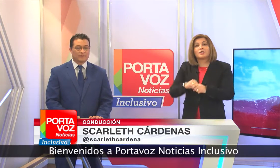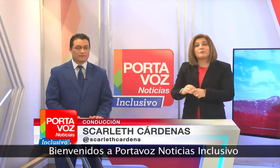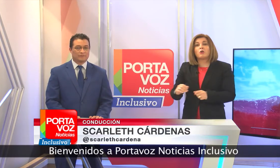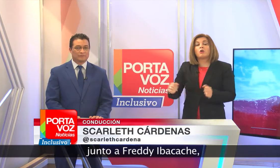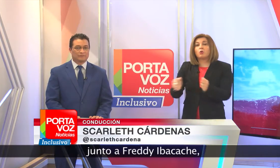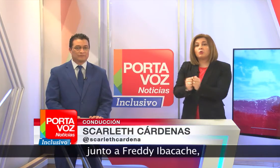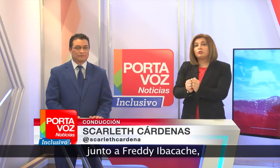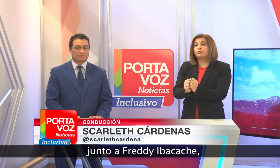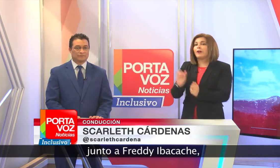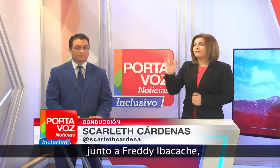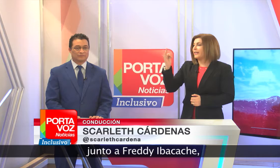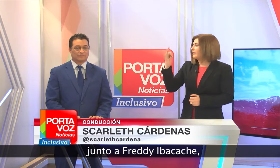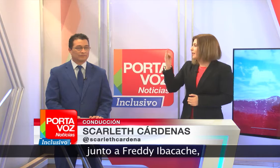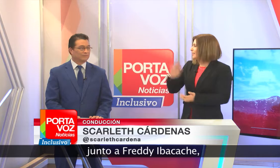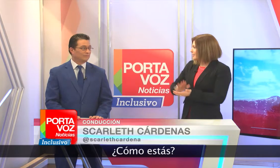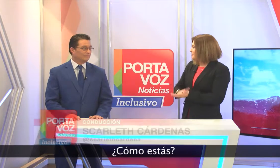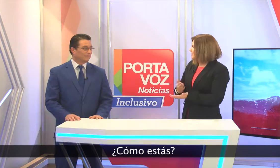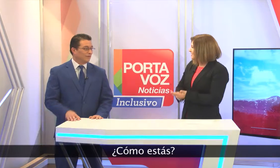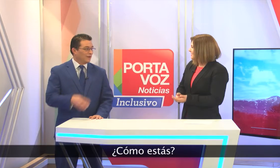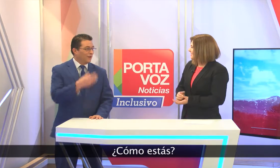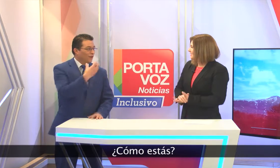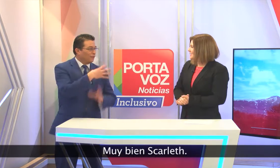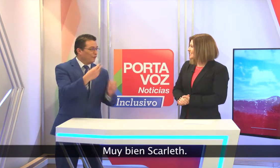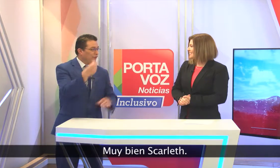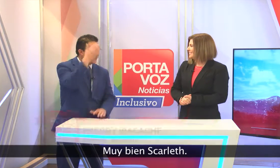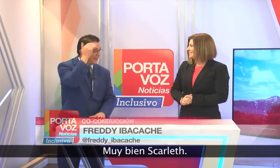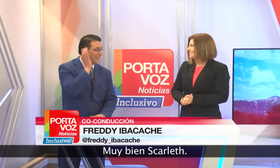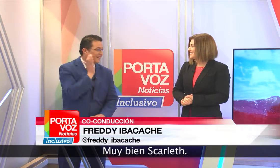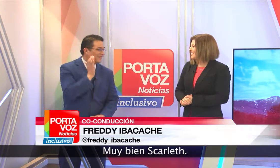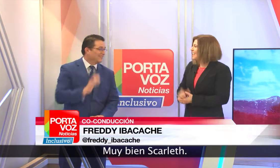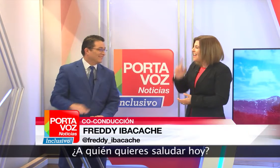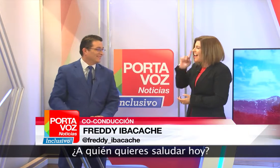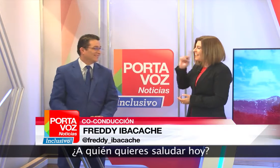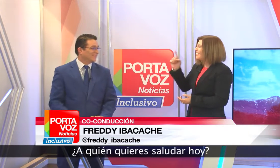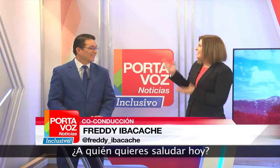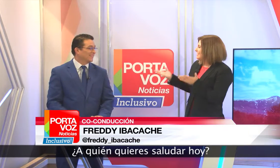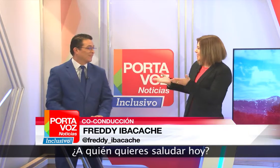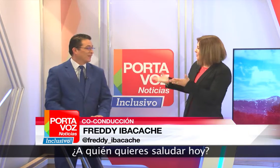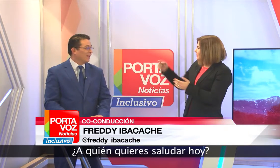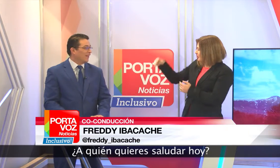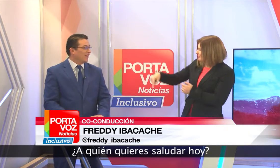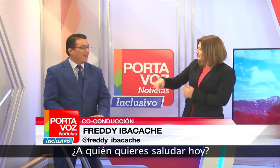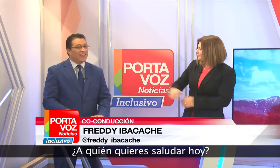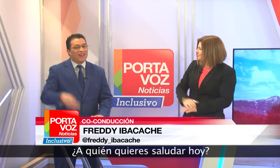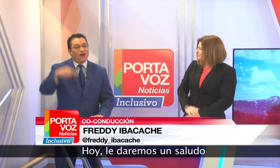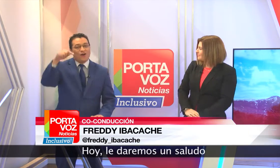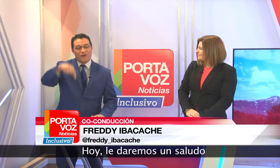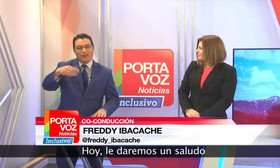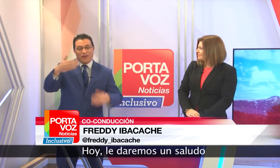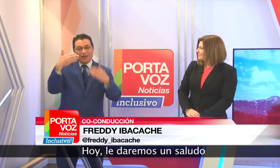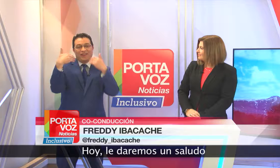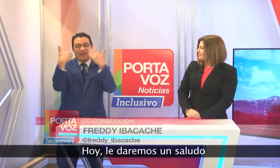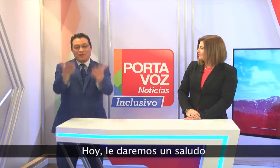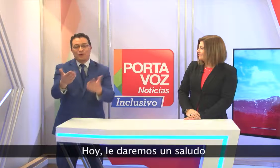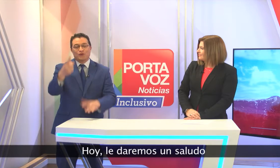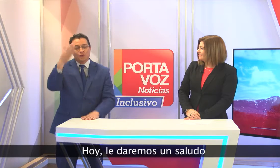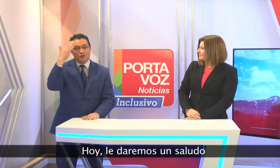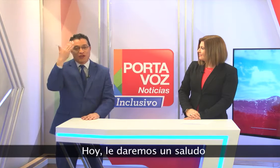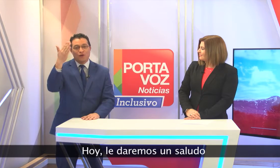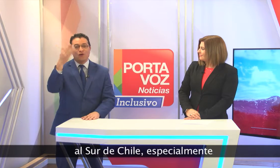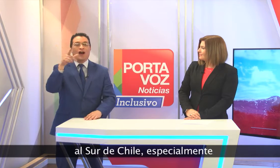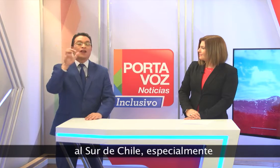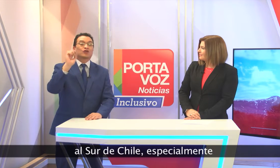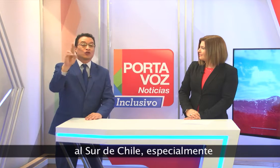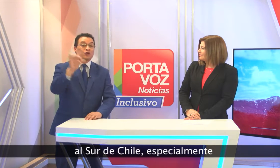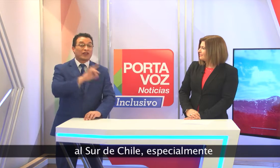Inclusivo junto a Freddy Bacache. ¿Cómo estás? Muy bien, Escarlet. ¿A quién quieres saludar hoy? Hoy le daremos